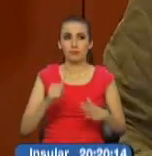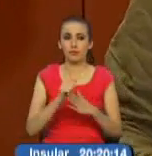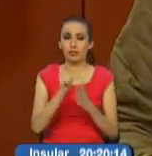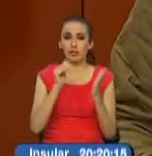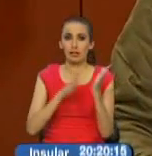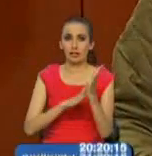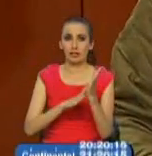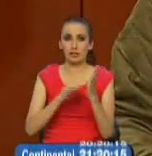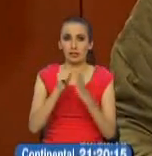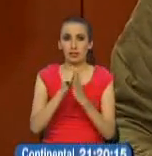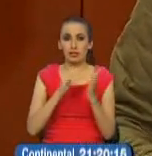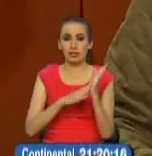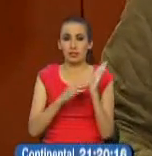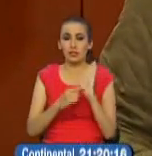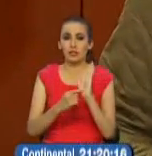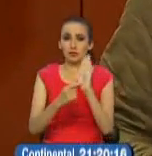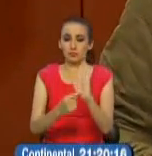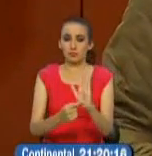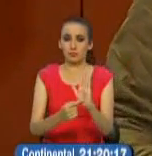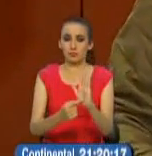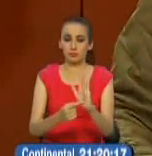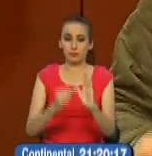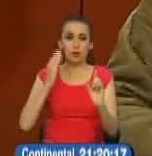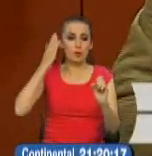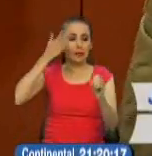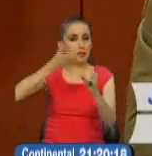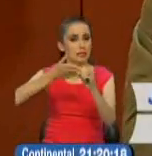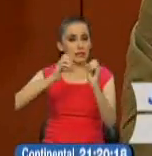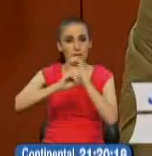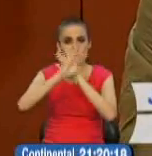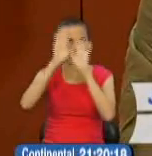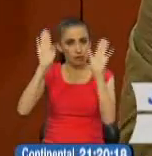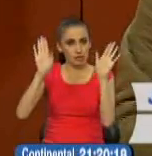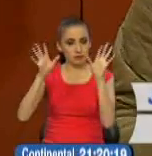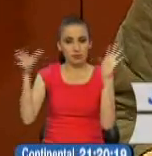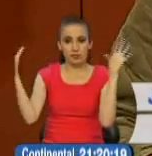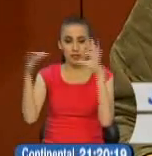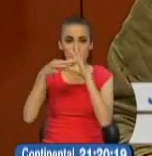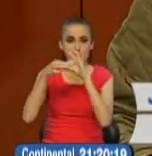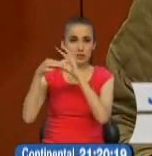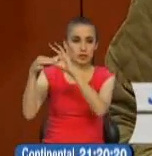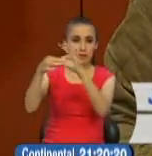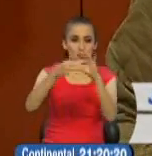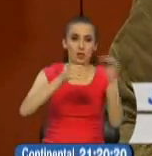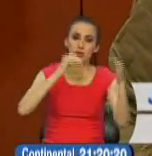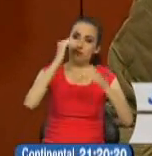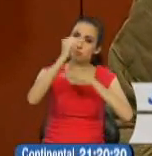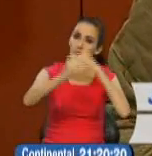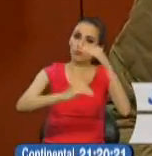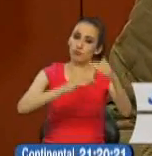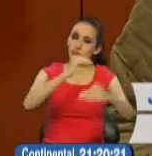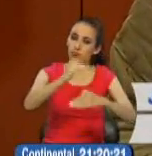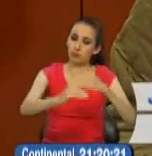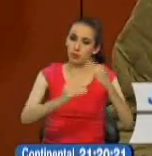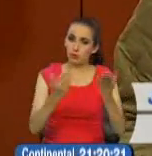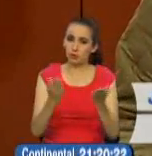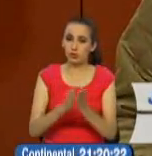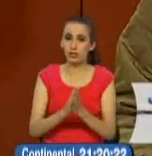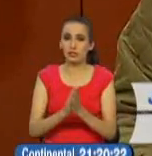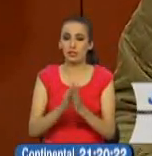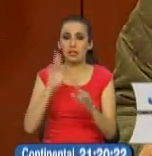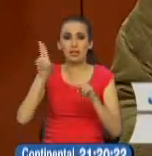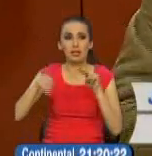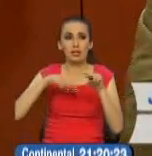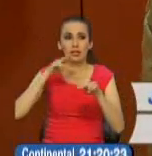tiene una clara intención, y es articular todo el proceso también emprendido por el gobierno